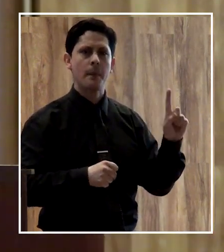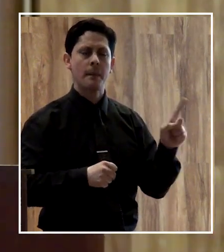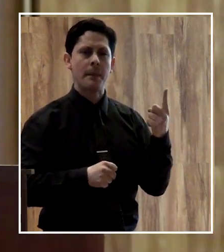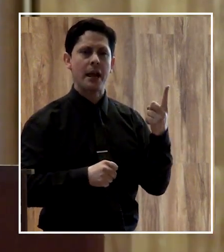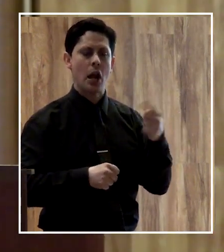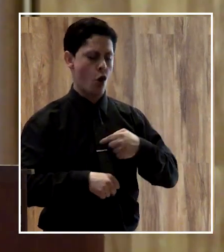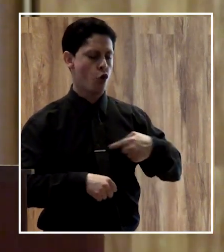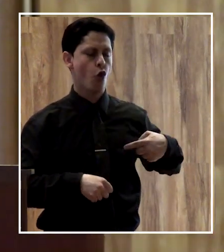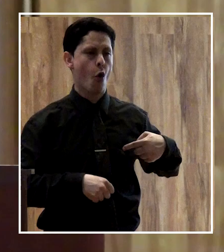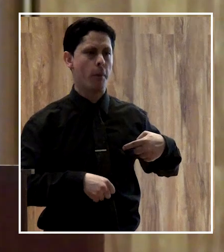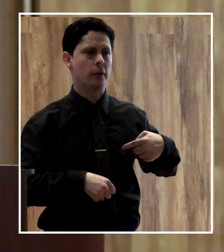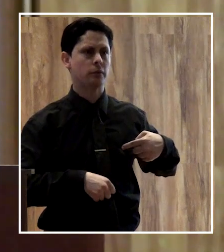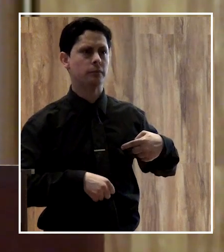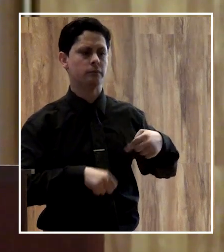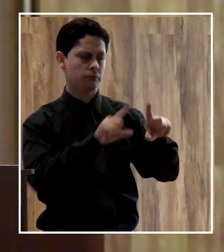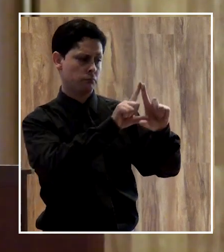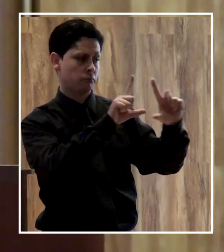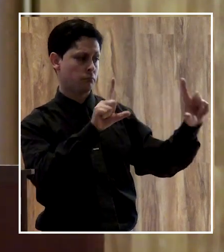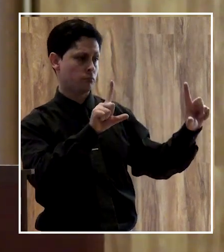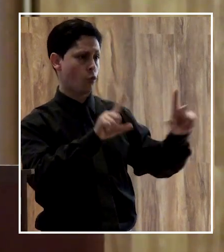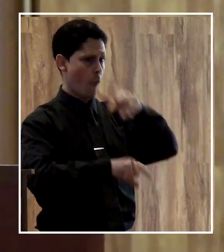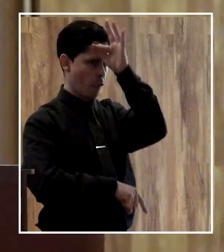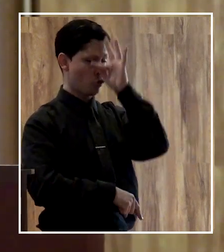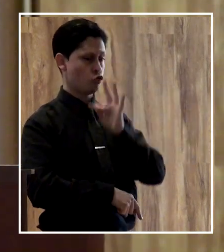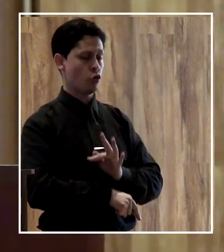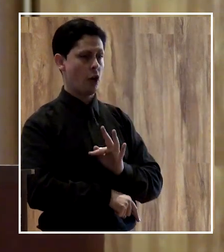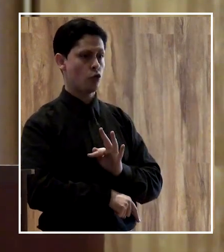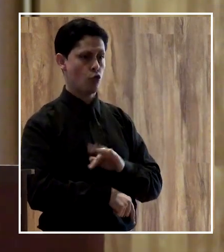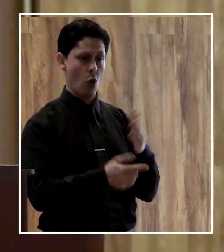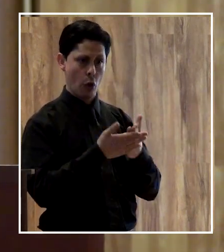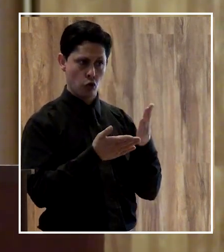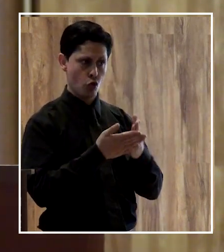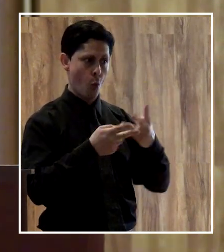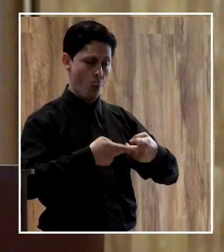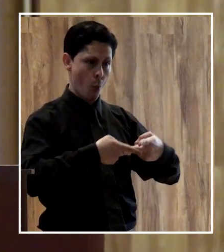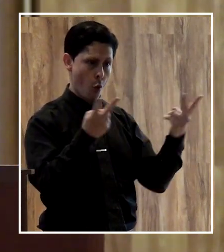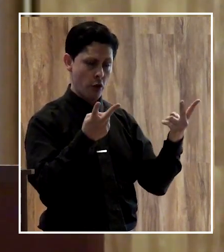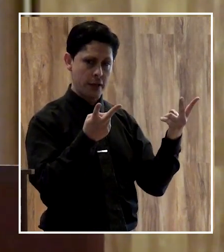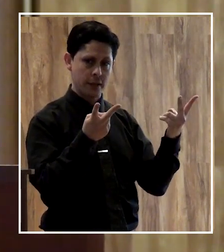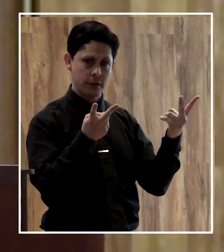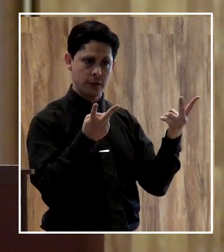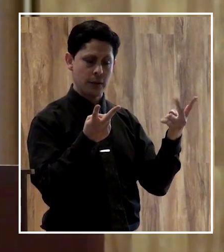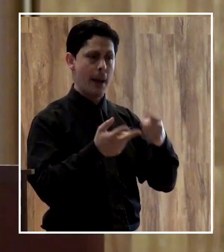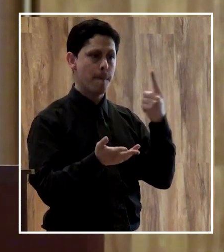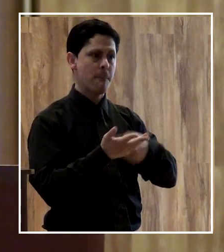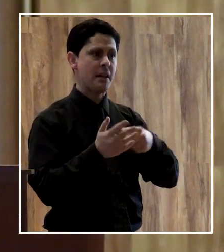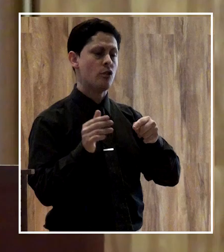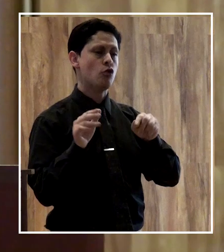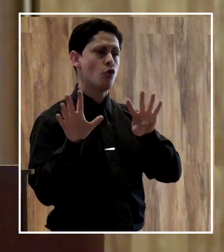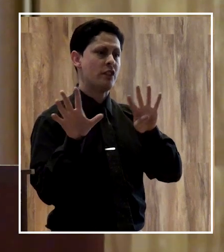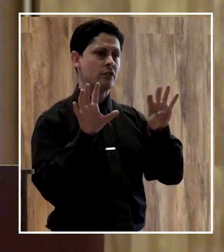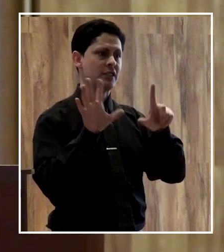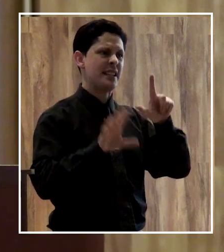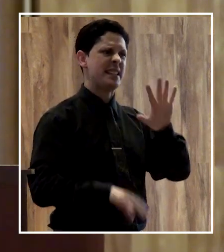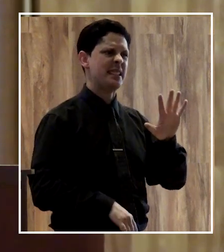recibir mi primer nombramiento como funcionario de la educación pública